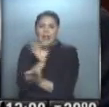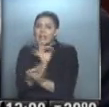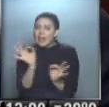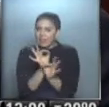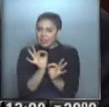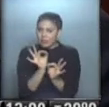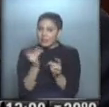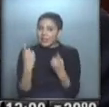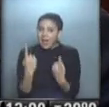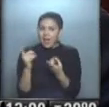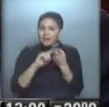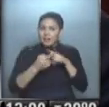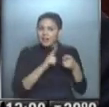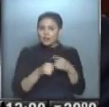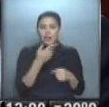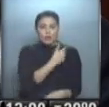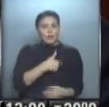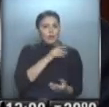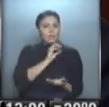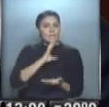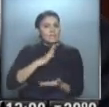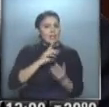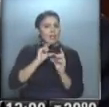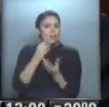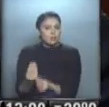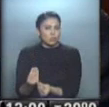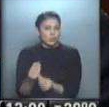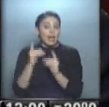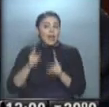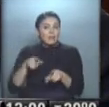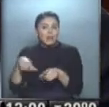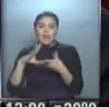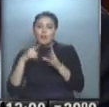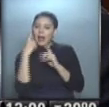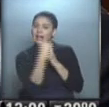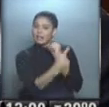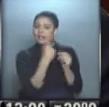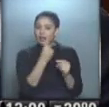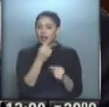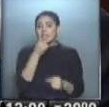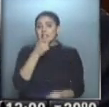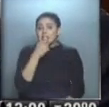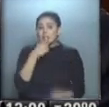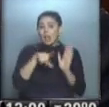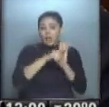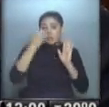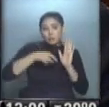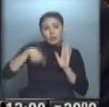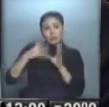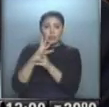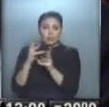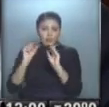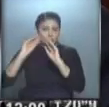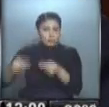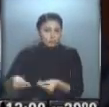clara relación entre esa falta de ayuda estatal y la línea crítica que el diario tiene y que seguramente desaparecerá si esta ley se confirma tal